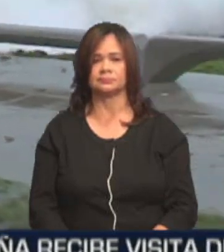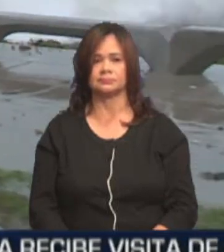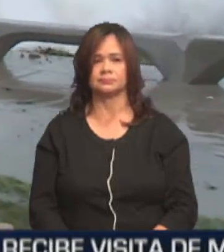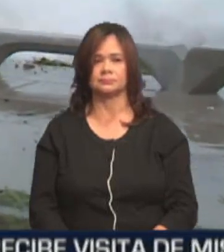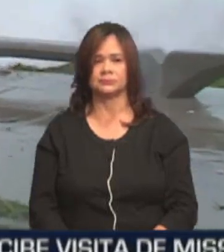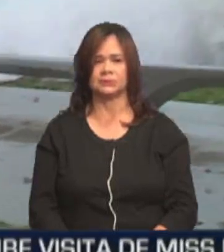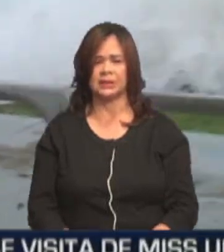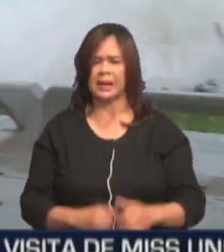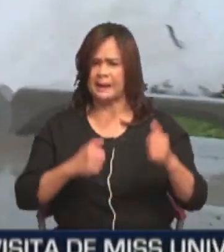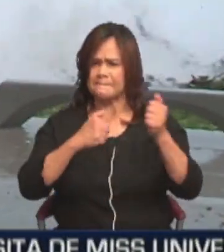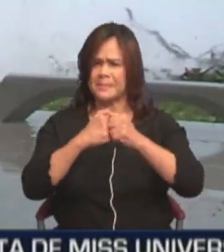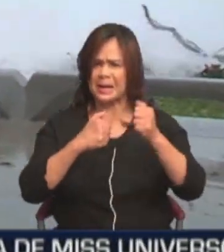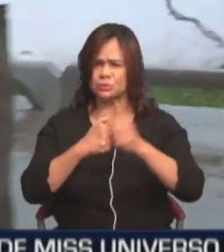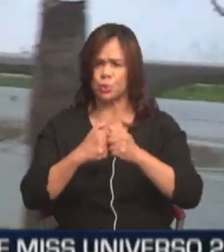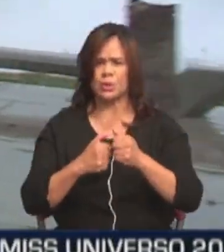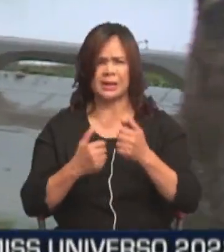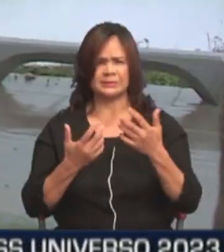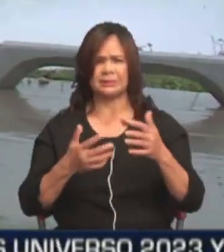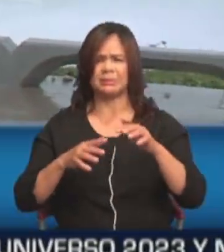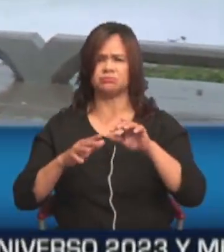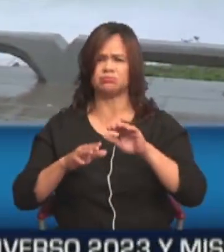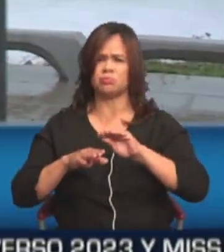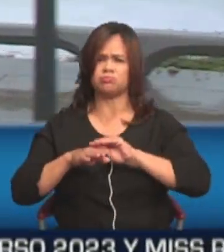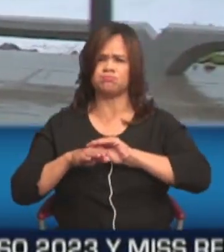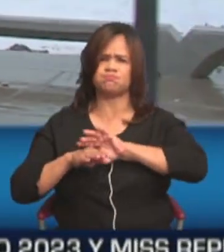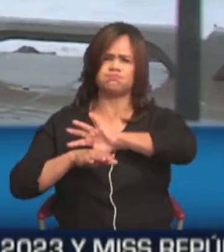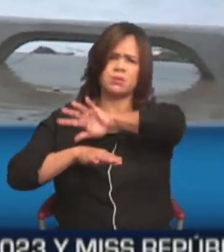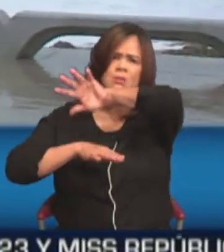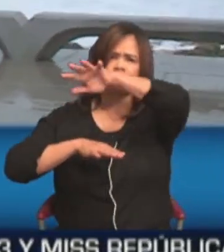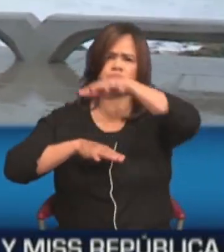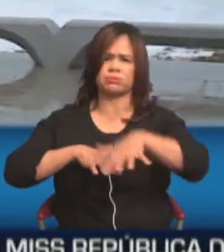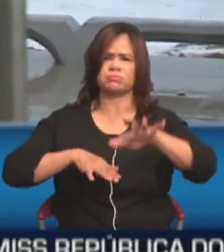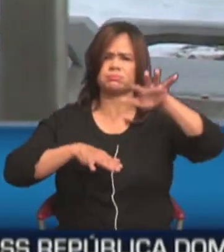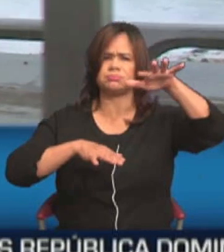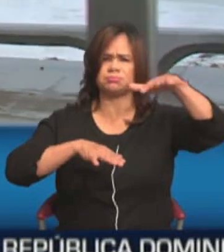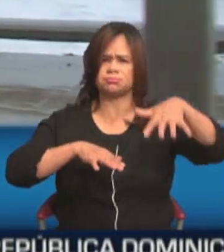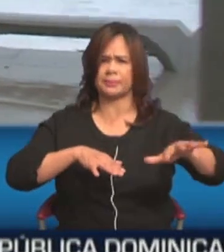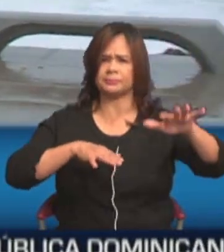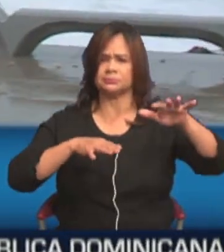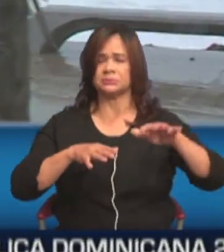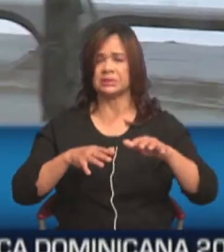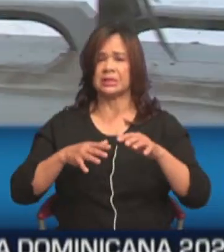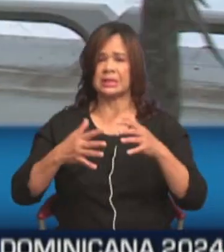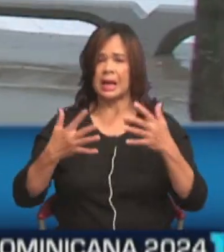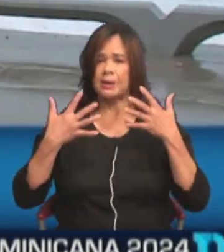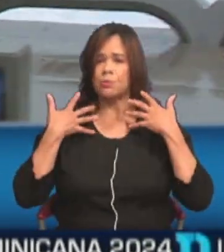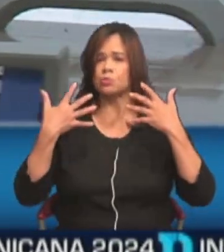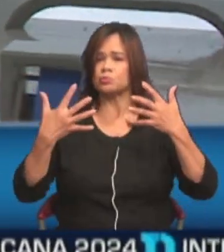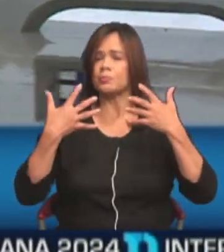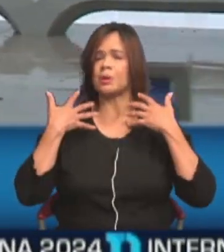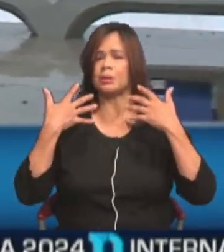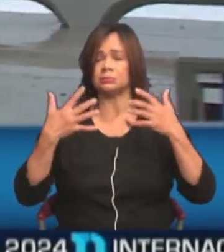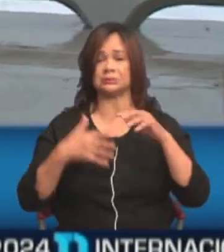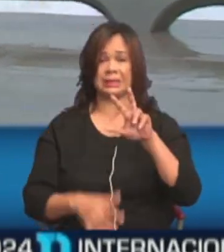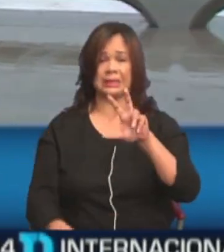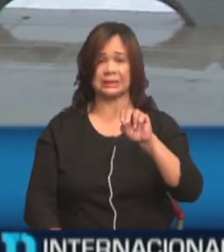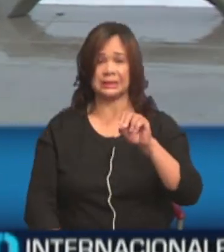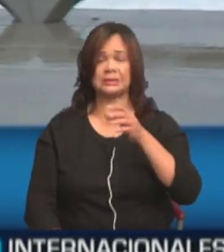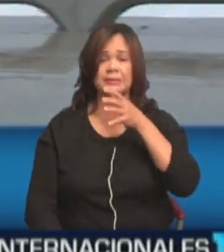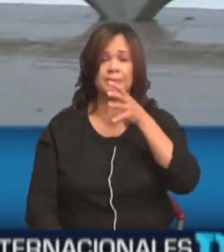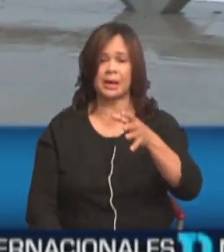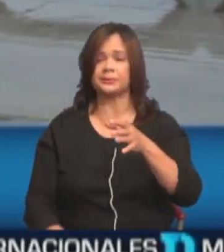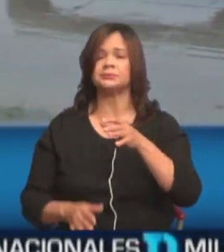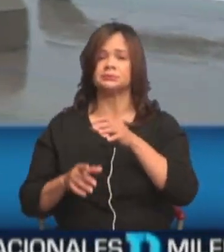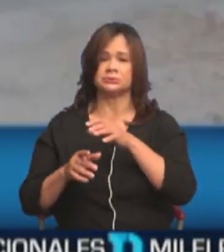Escombros en las calles y olas que por momentos incluso golpeaban la avenida George Washington, la 30 de mayo y la